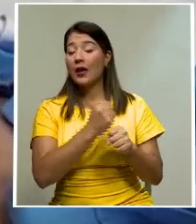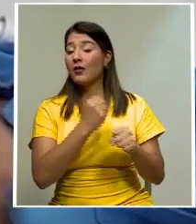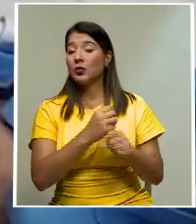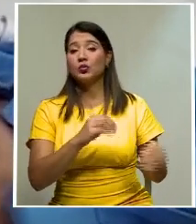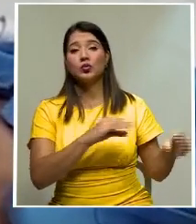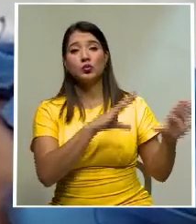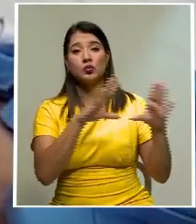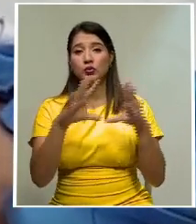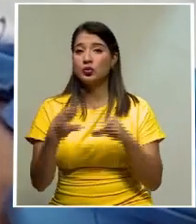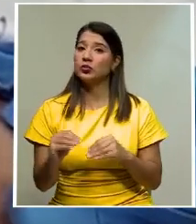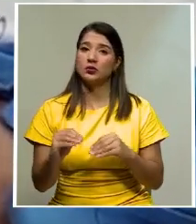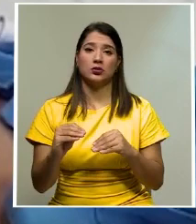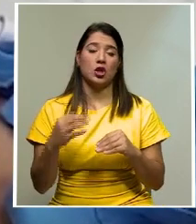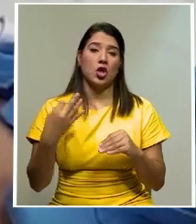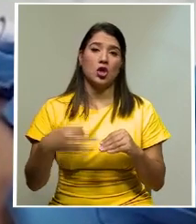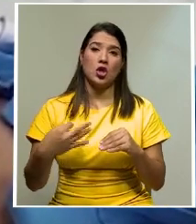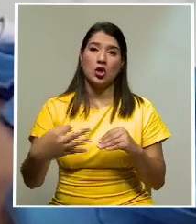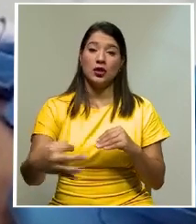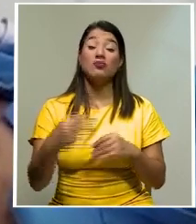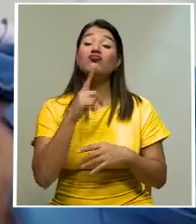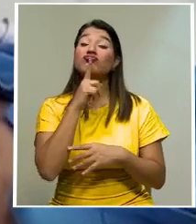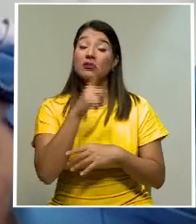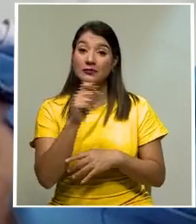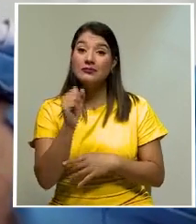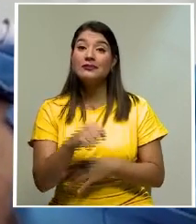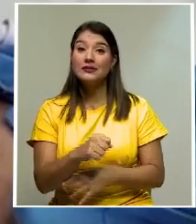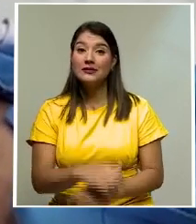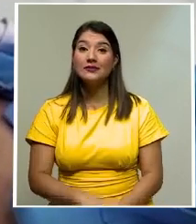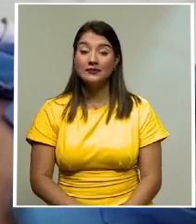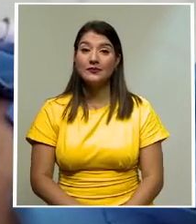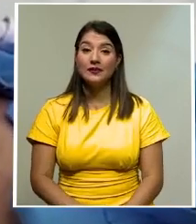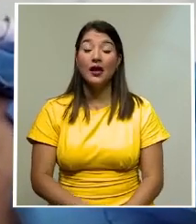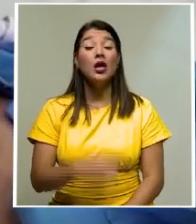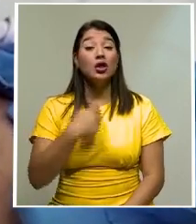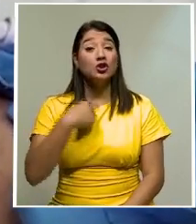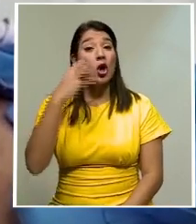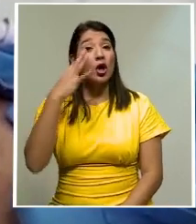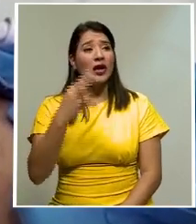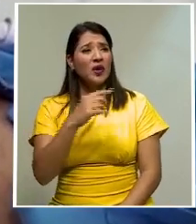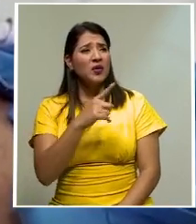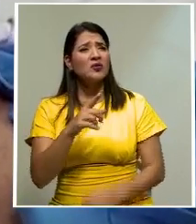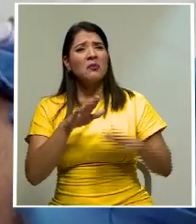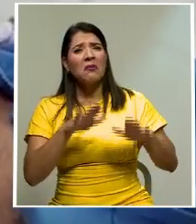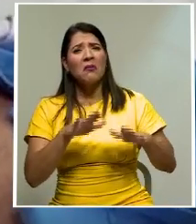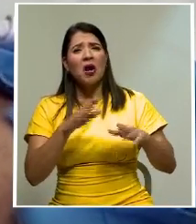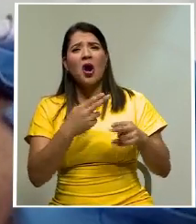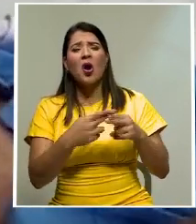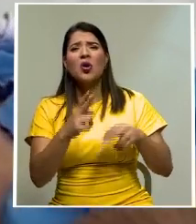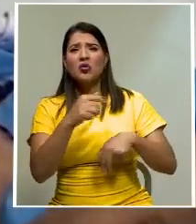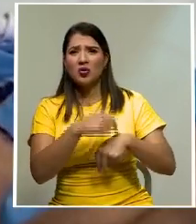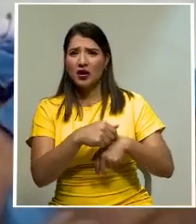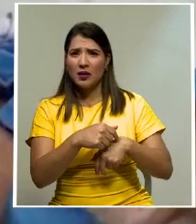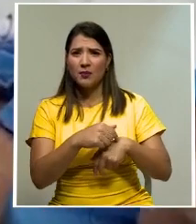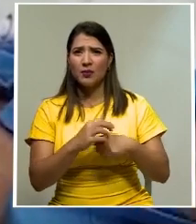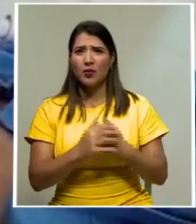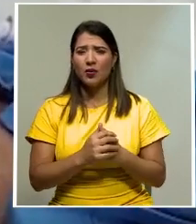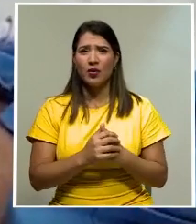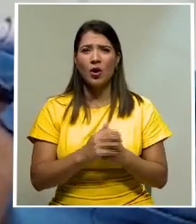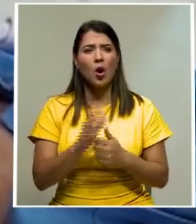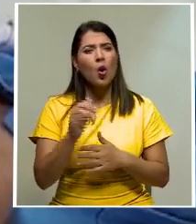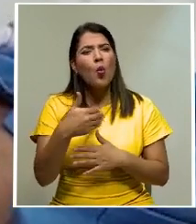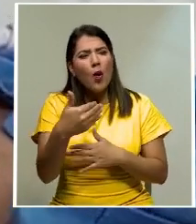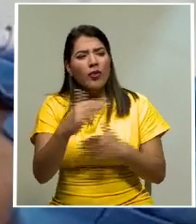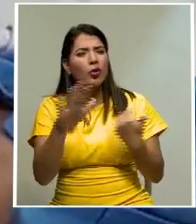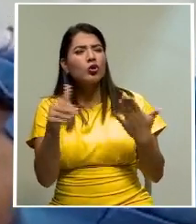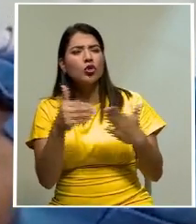24/7, como dicen. De verdad que sí. Creo que descansan un ratito, como cuando todo está así un poquito